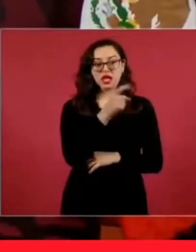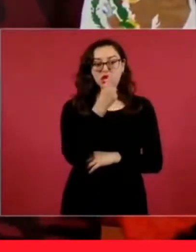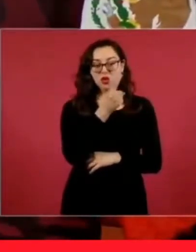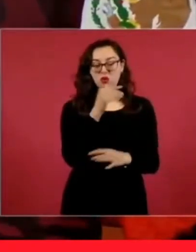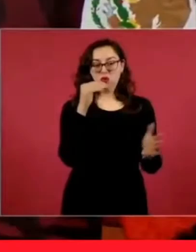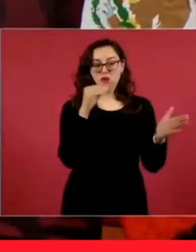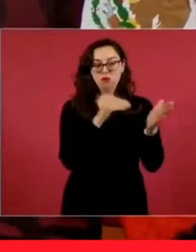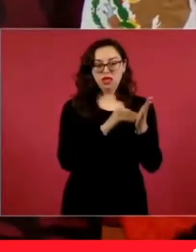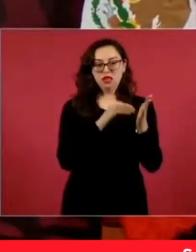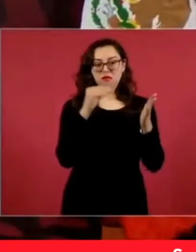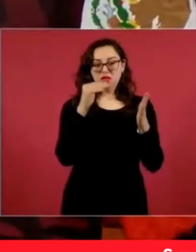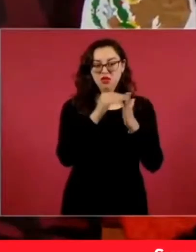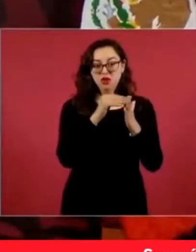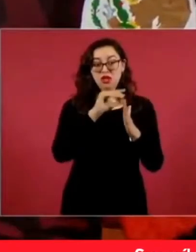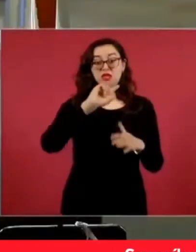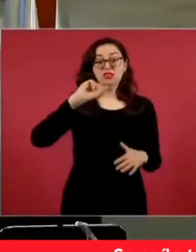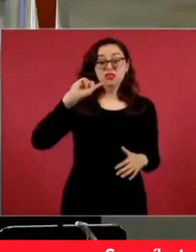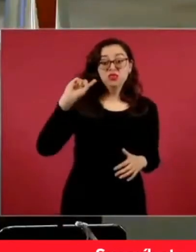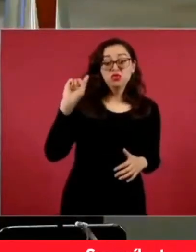millones de dólares.